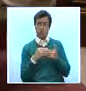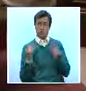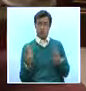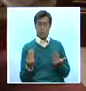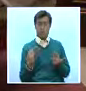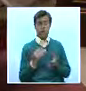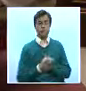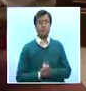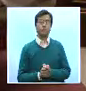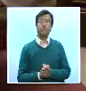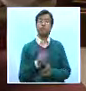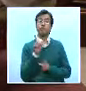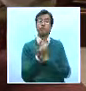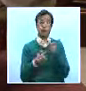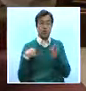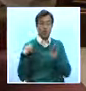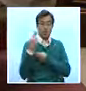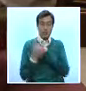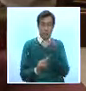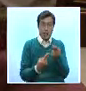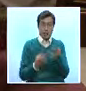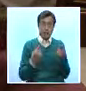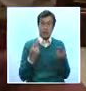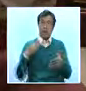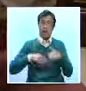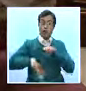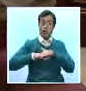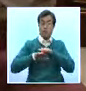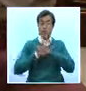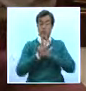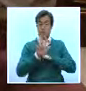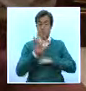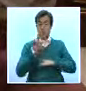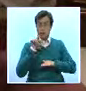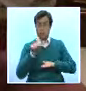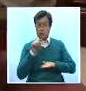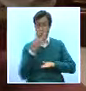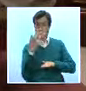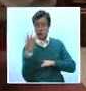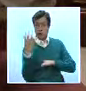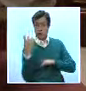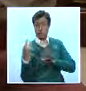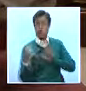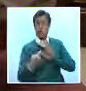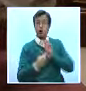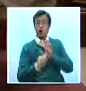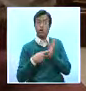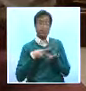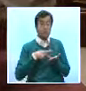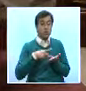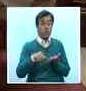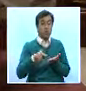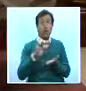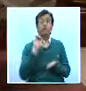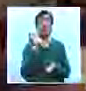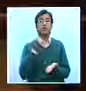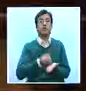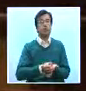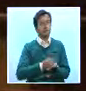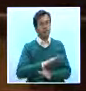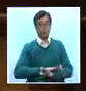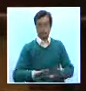Quienes reciban una herencia de hasta $35,400, el impuesto a las herencias que cancelaría es del valor de